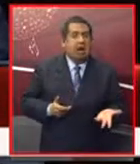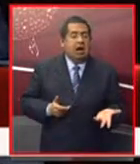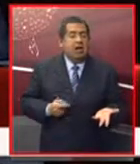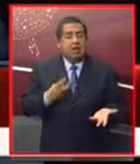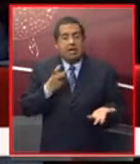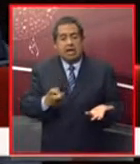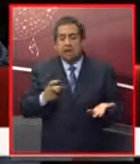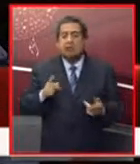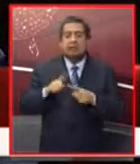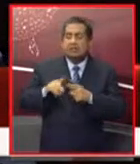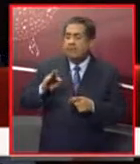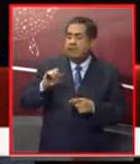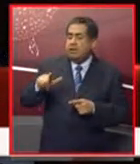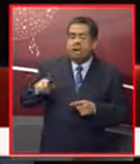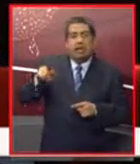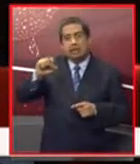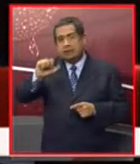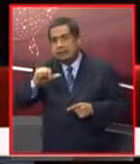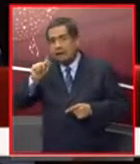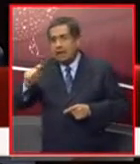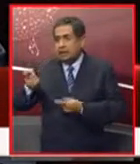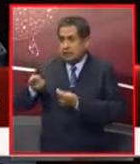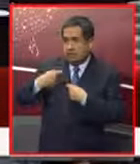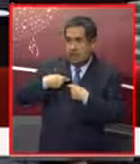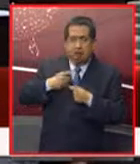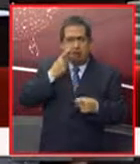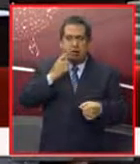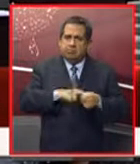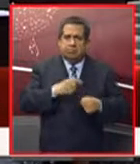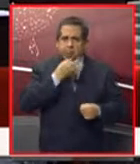es emitida por el Servicio de Administración Tributaria.